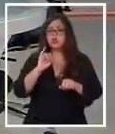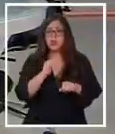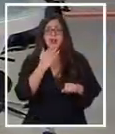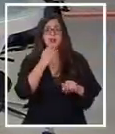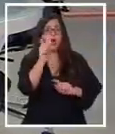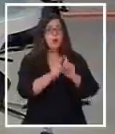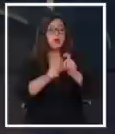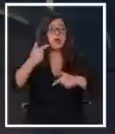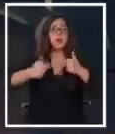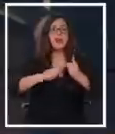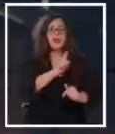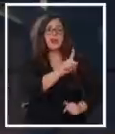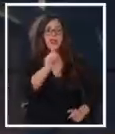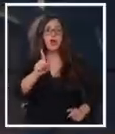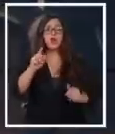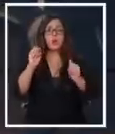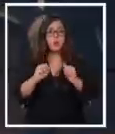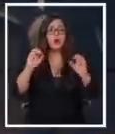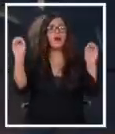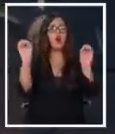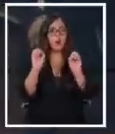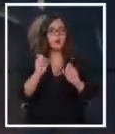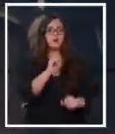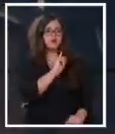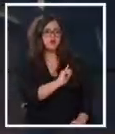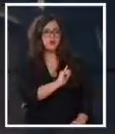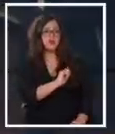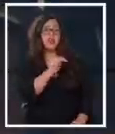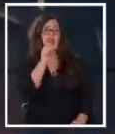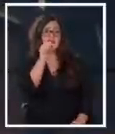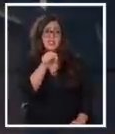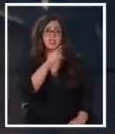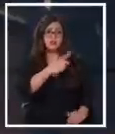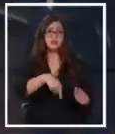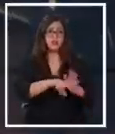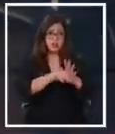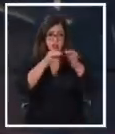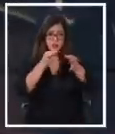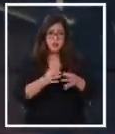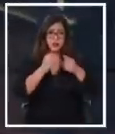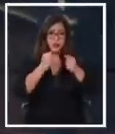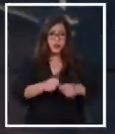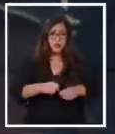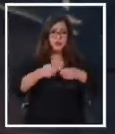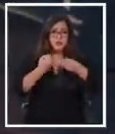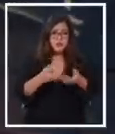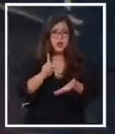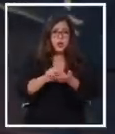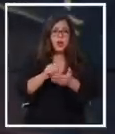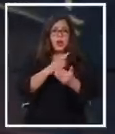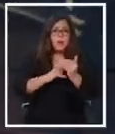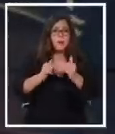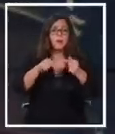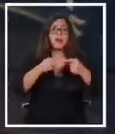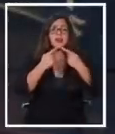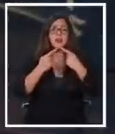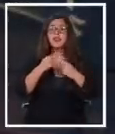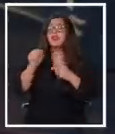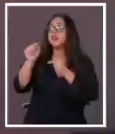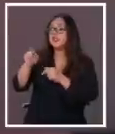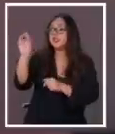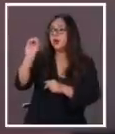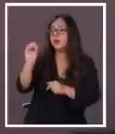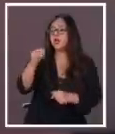políticas cada uno de nosotros podrá tener una opinión y esa opinión es legítimo que se manifieste en espacios como esta entrevista ya y esa opinión